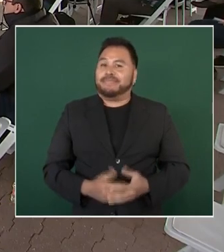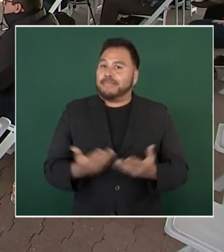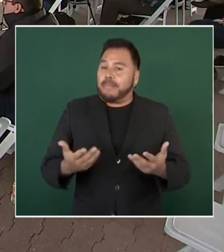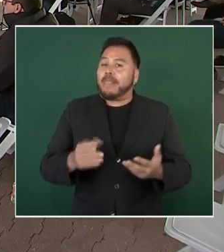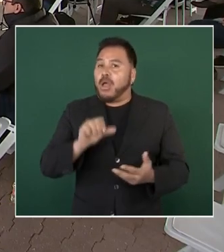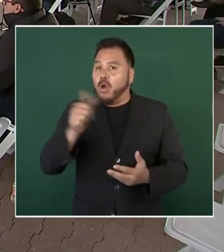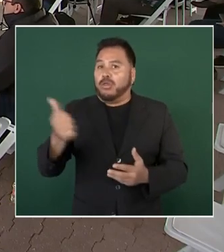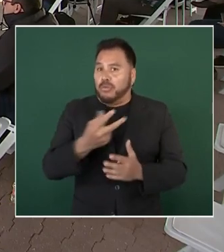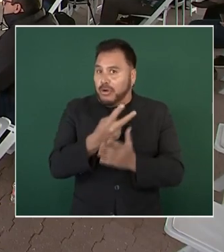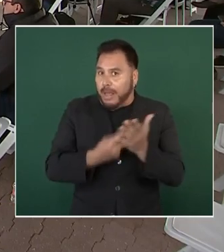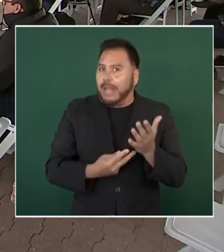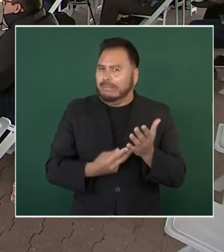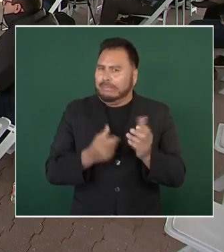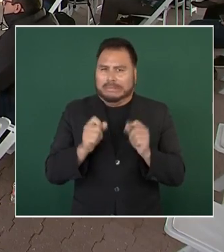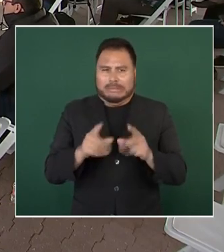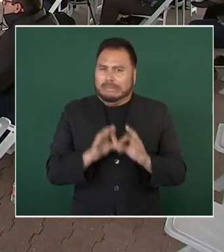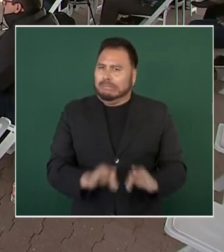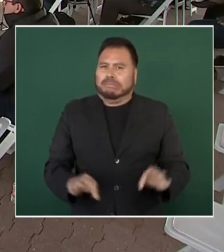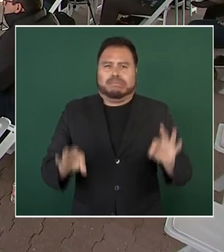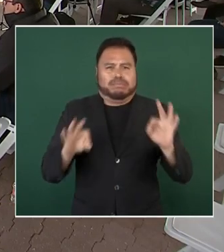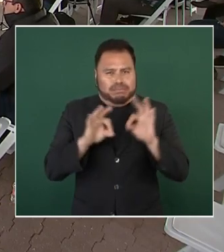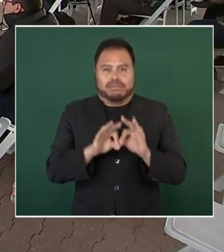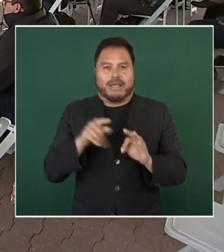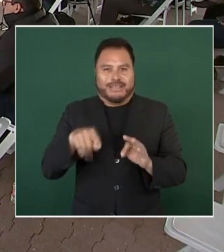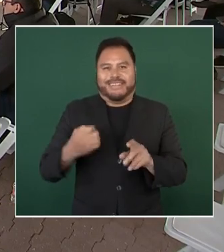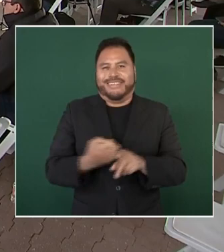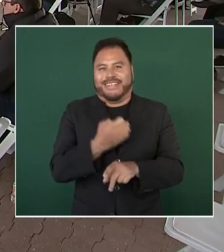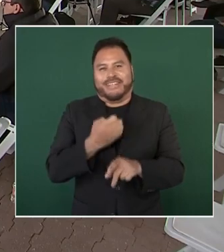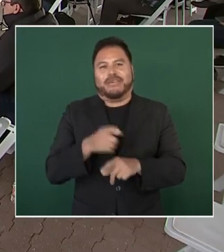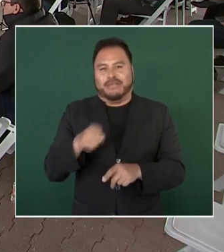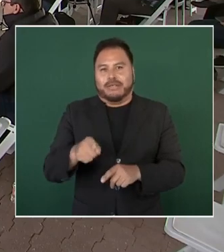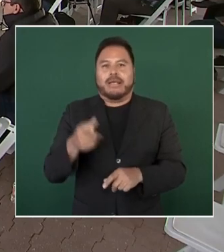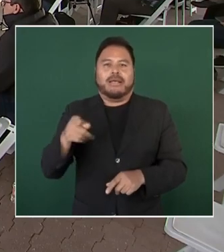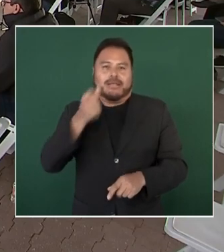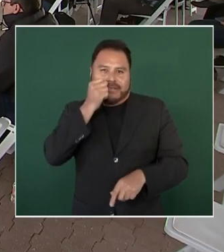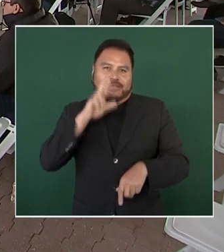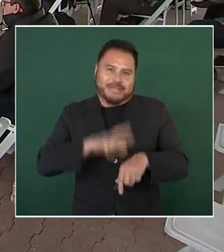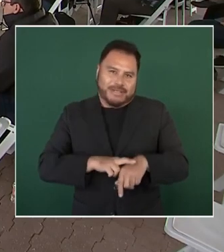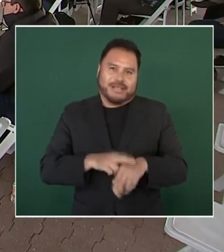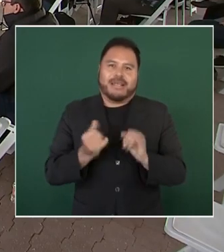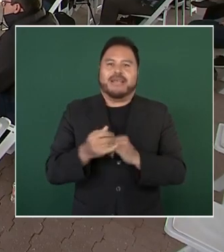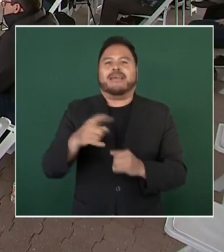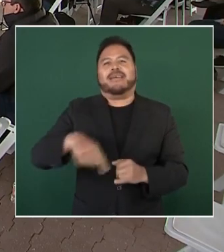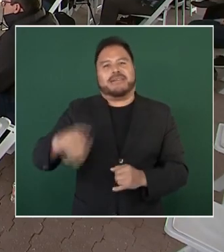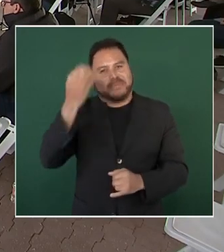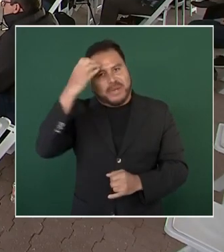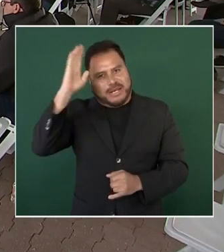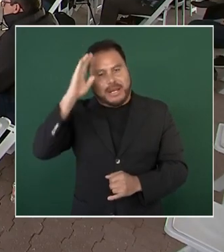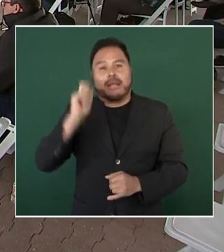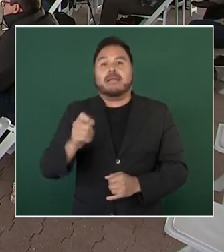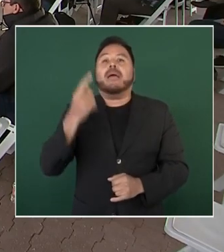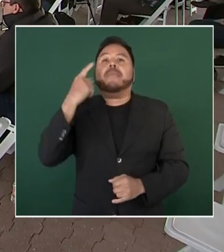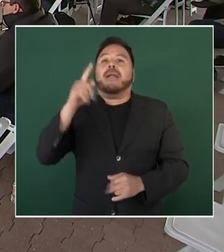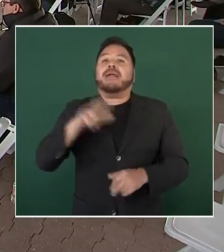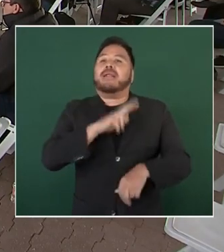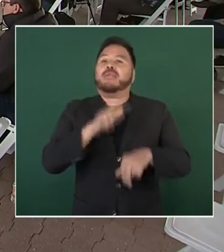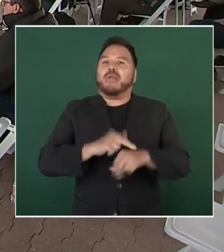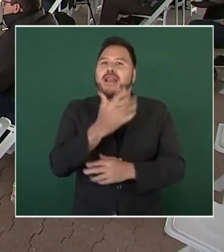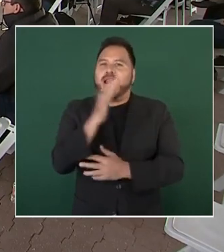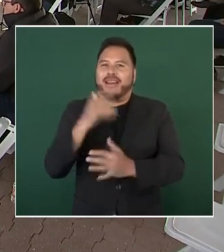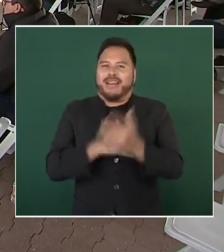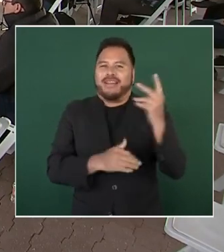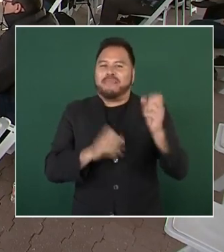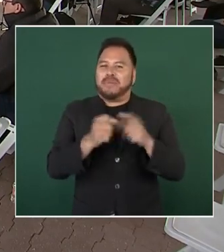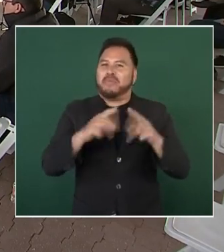Otro programa importante en el estado que desarrolla la Secretaría de Marina es la protección del medio ambiente